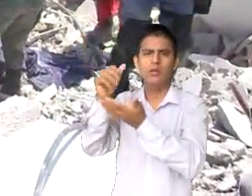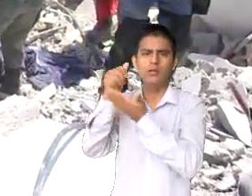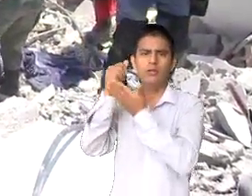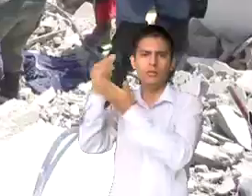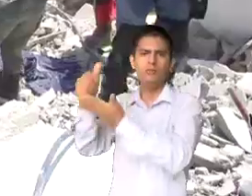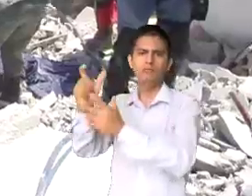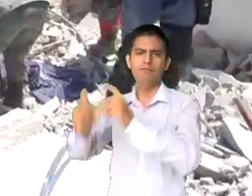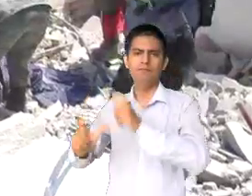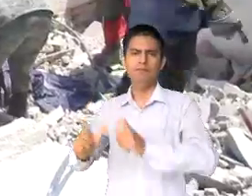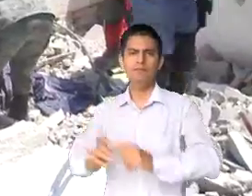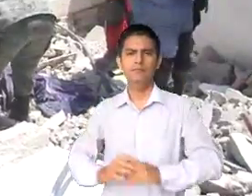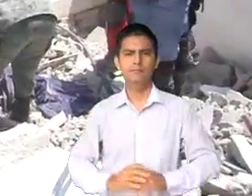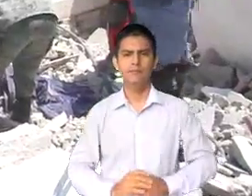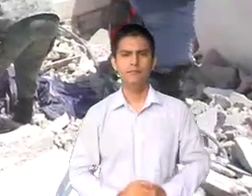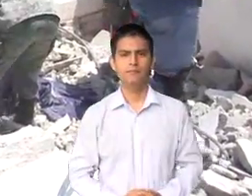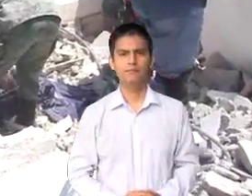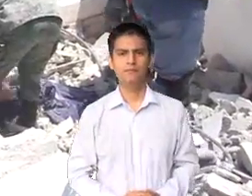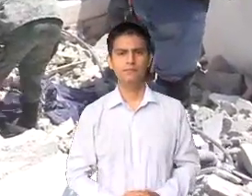escombros.